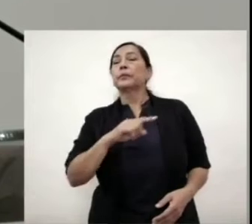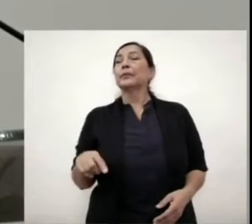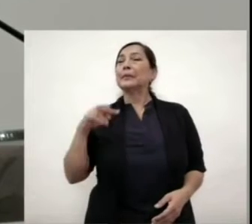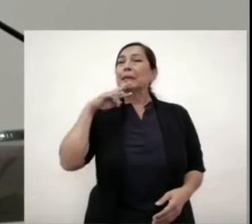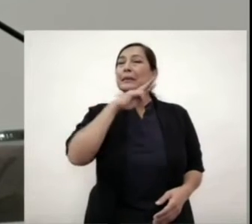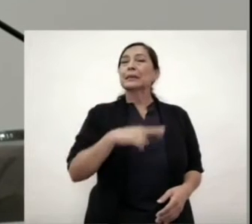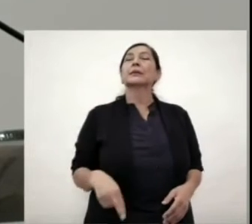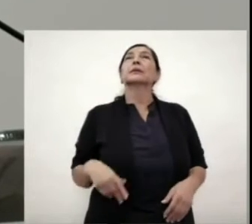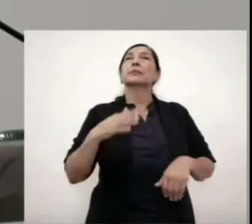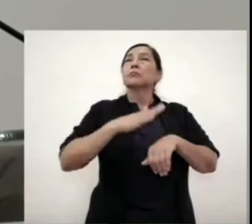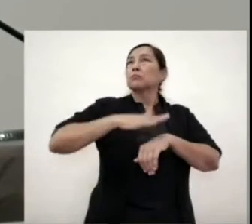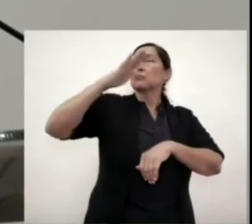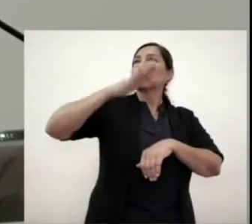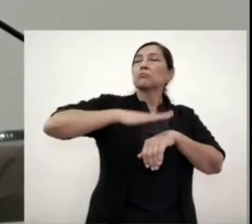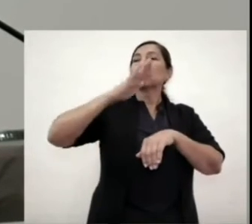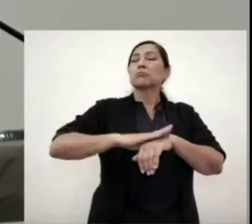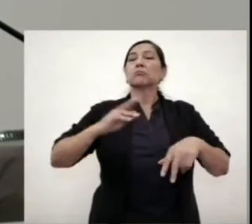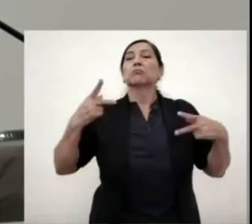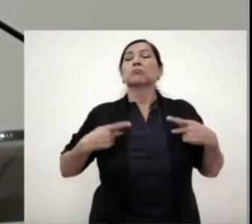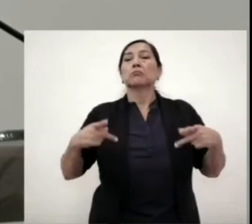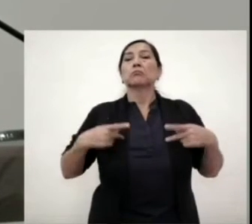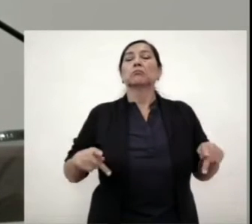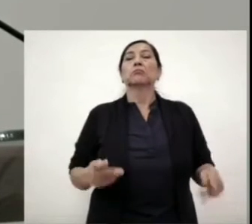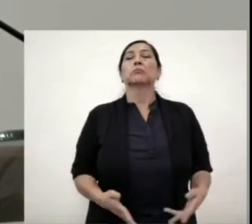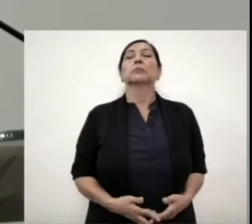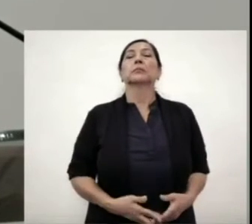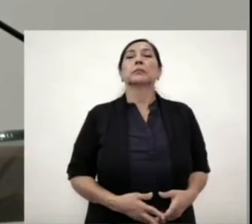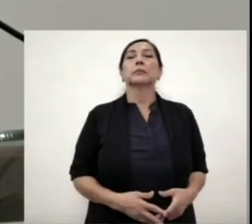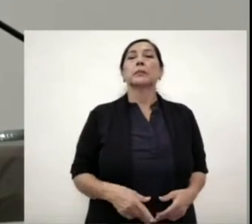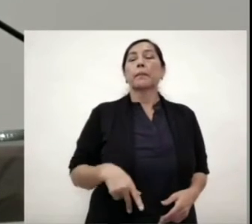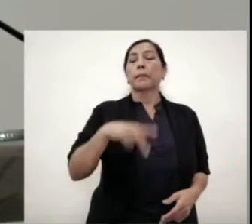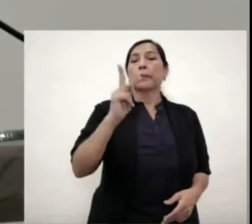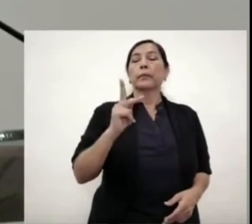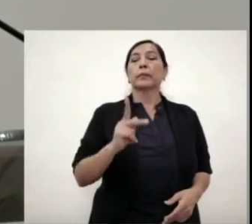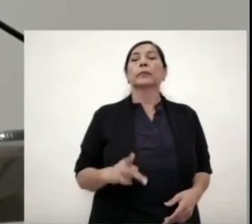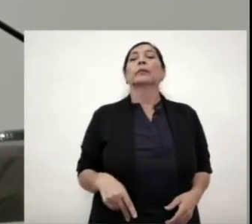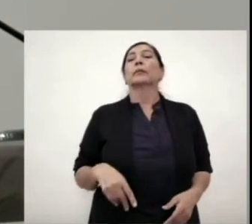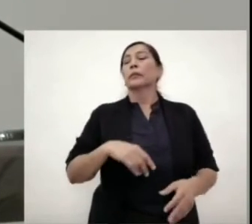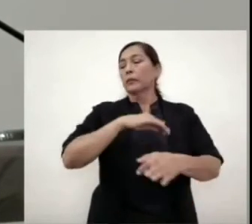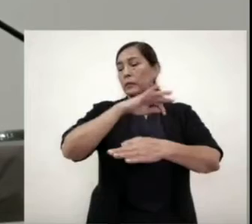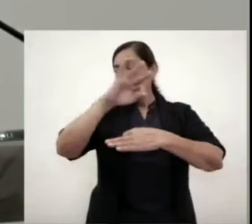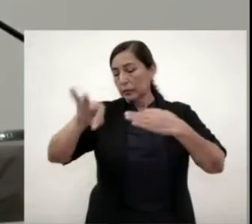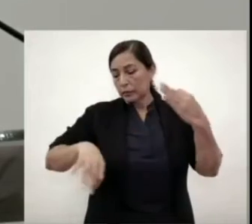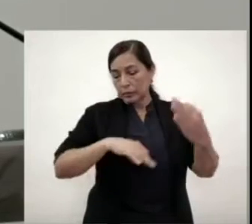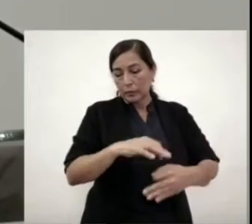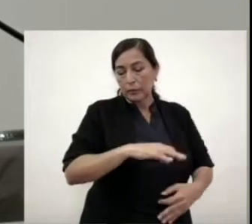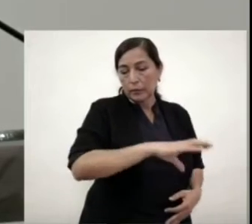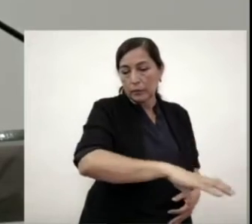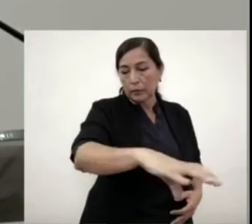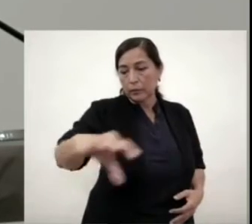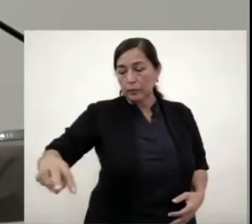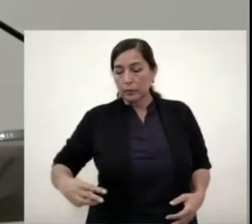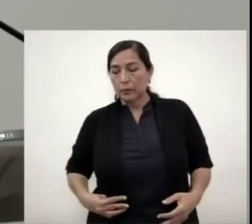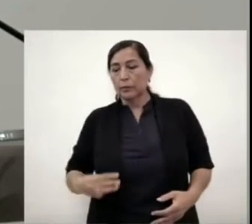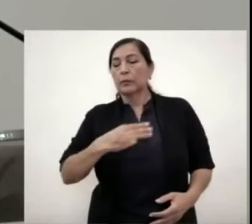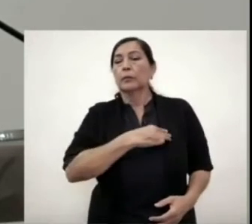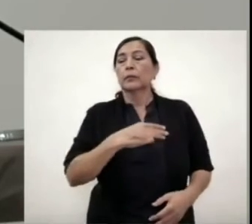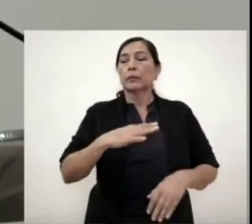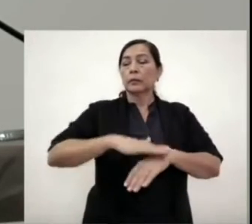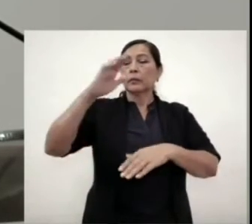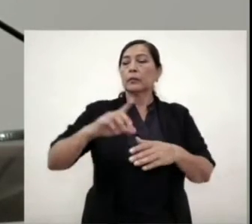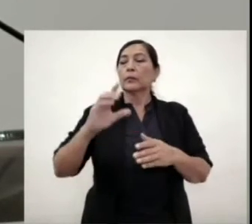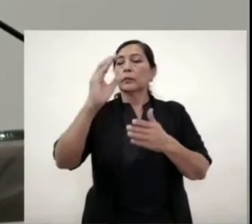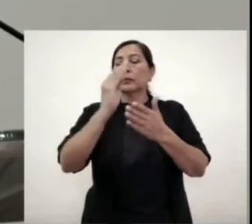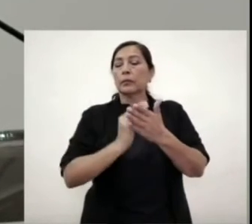más número de habitantes y un poquito más grande, pero es para beneficio de muchos de los municipios más pequeños, no menos